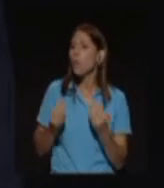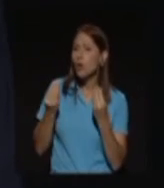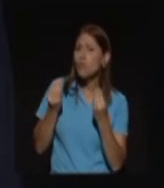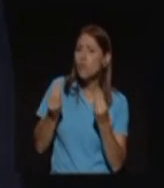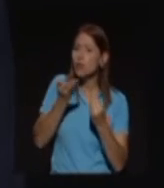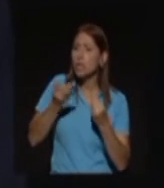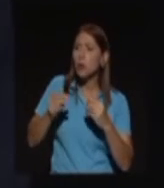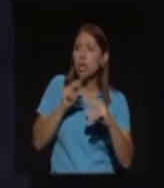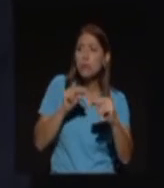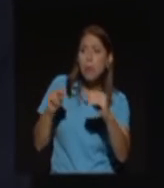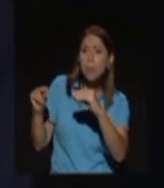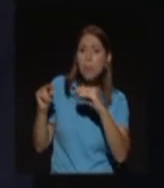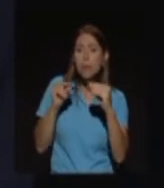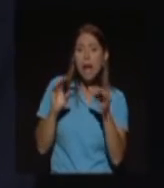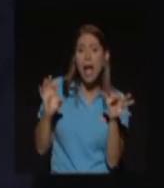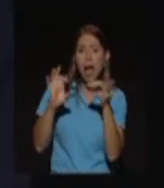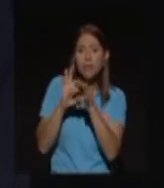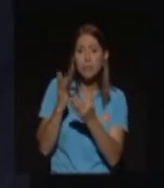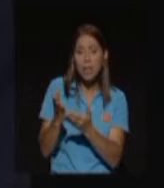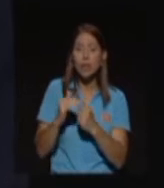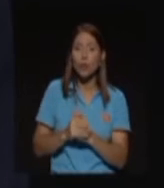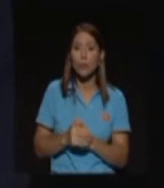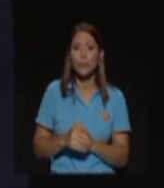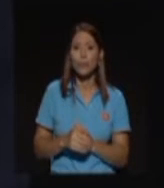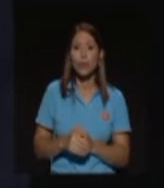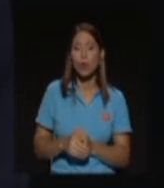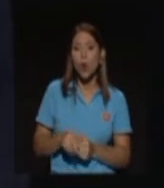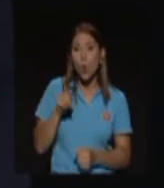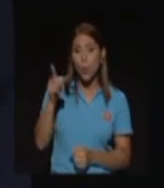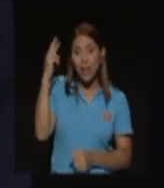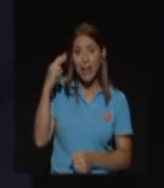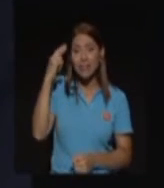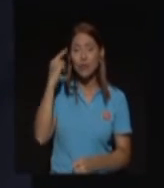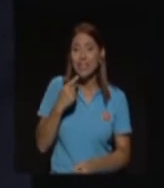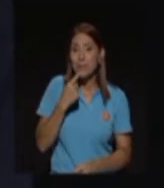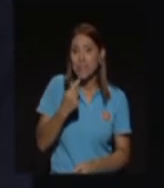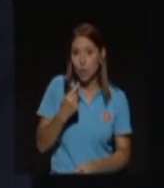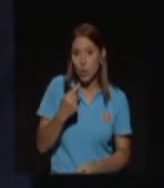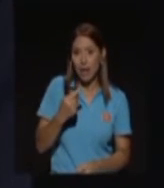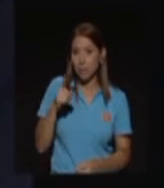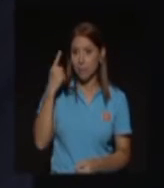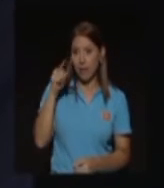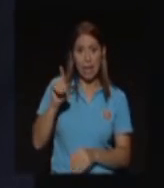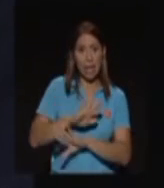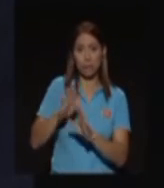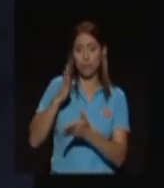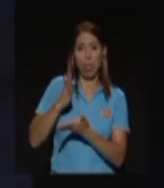respecto, ¿verdad? Una de las razones que se menciona, desde luego, es que él